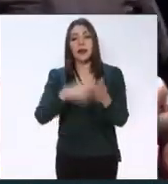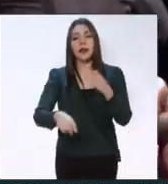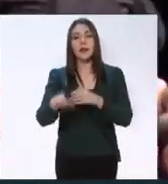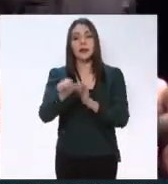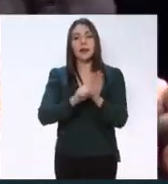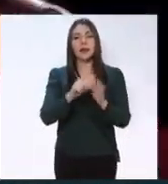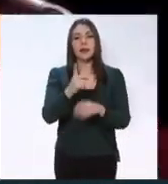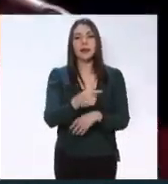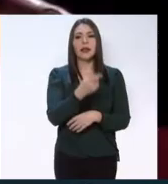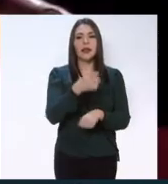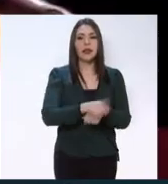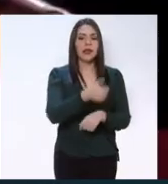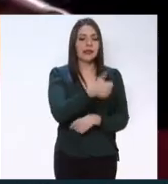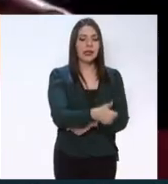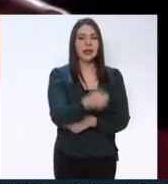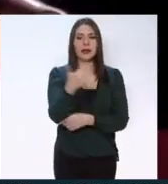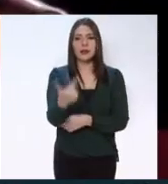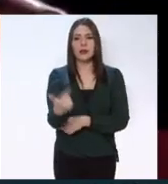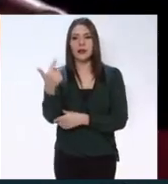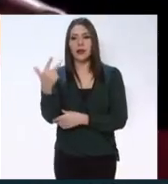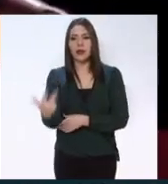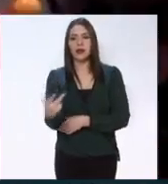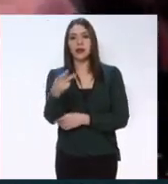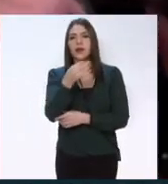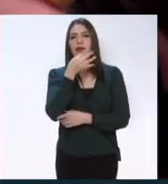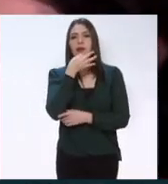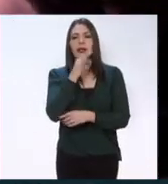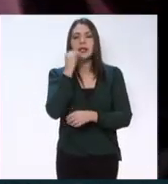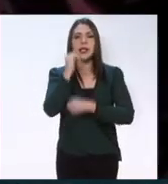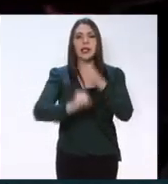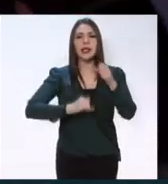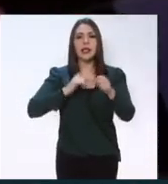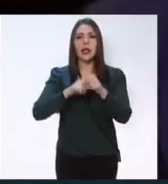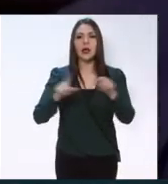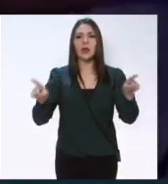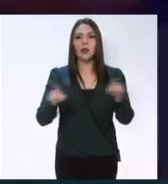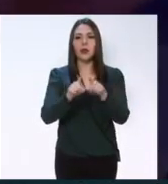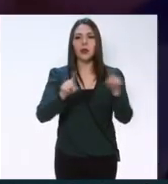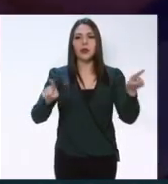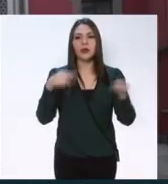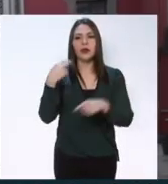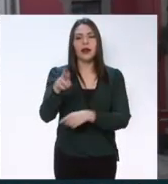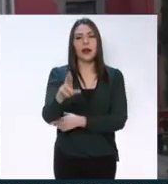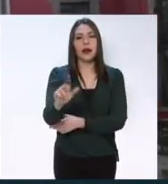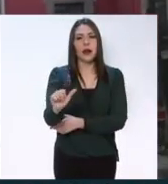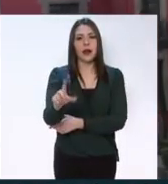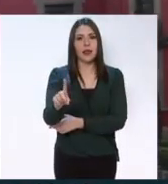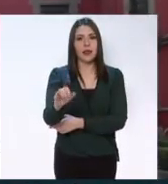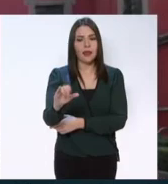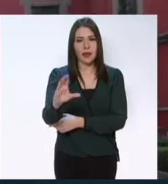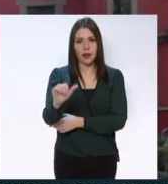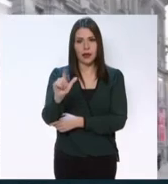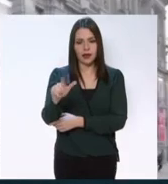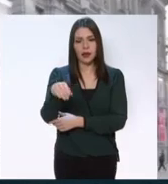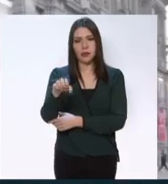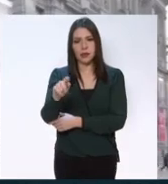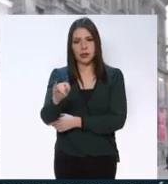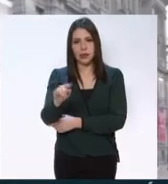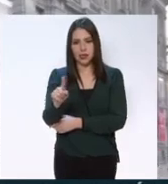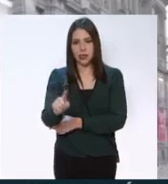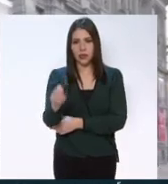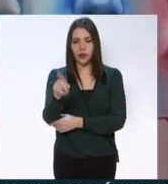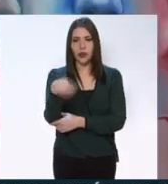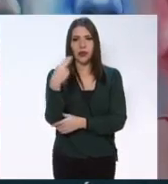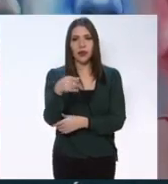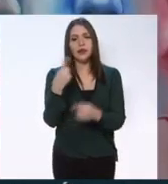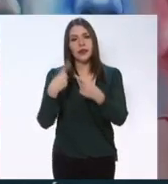6, 7 y 8, el Festival Internacional de Música del Mundo Radical Mestizo. Así que ya tiene las actividades culturales que